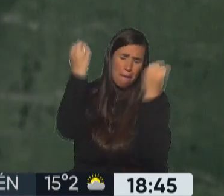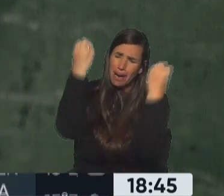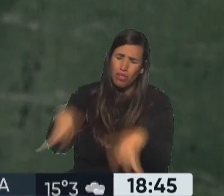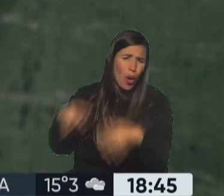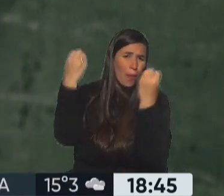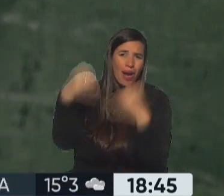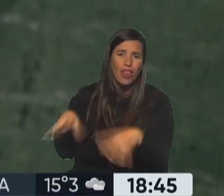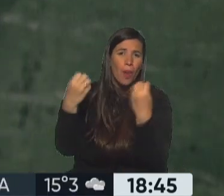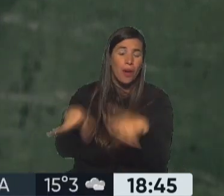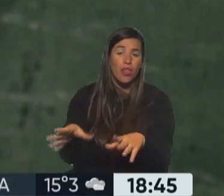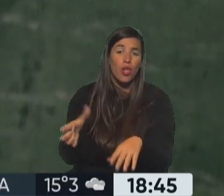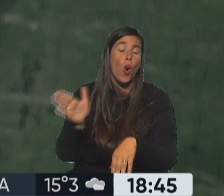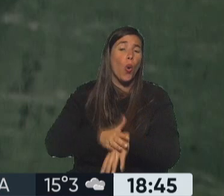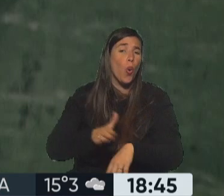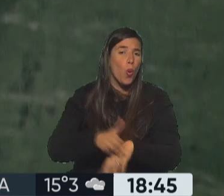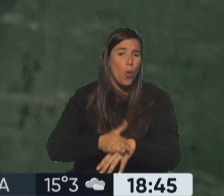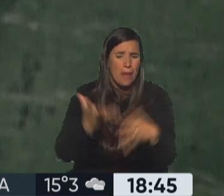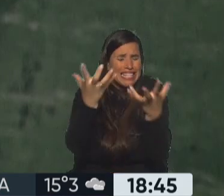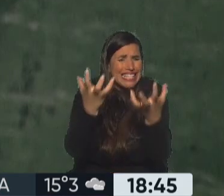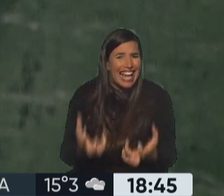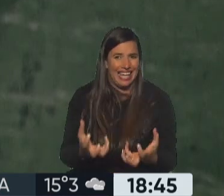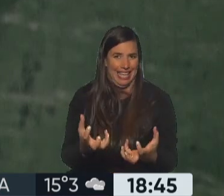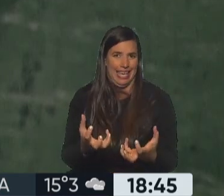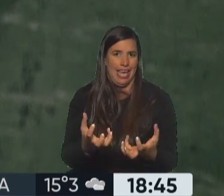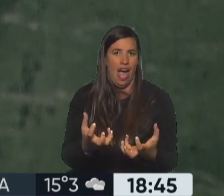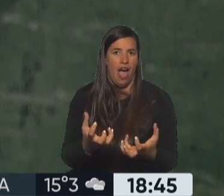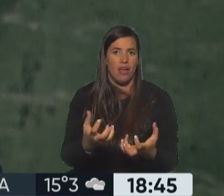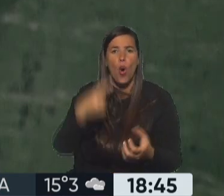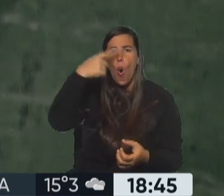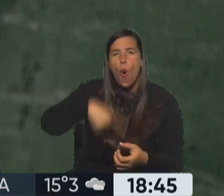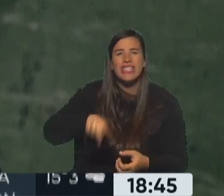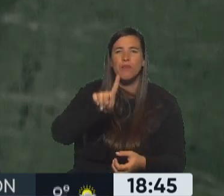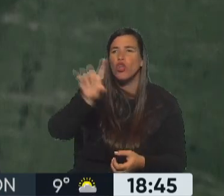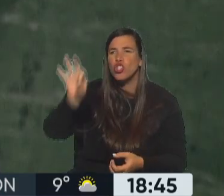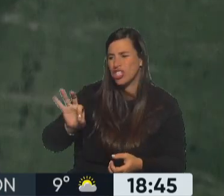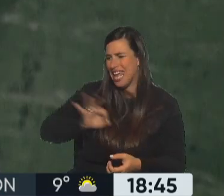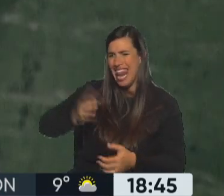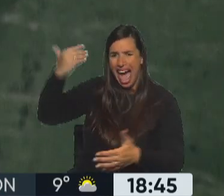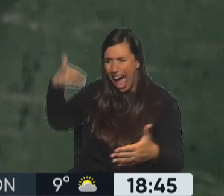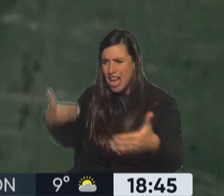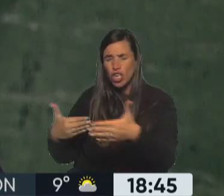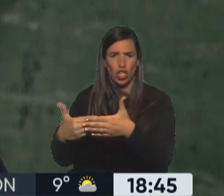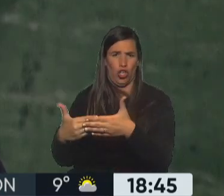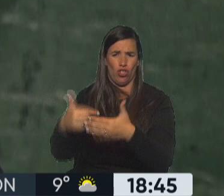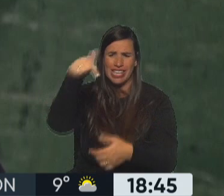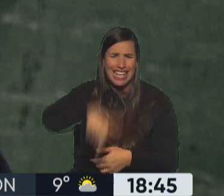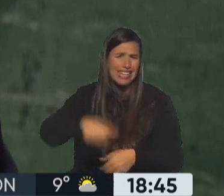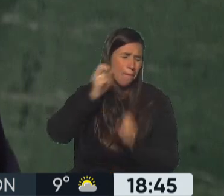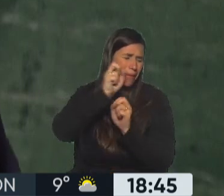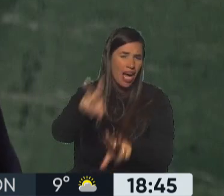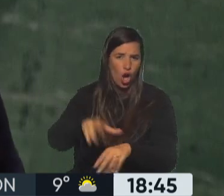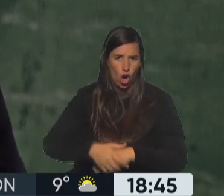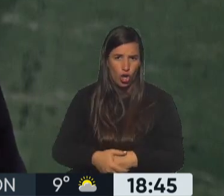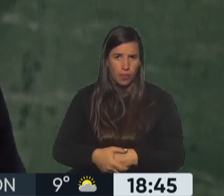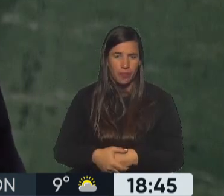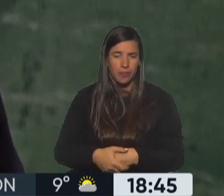debido a la peor sequía de los últimos 100 años. Quedaron pulverizados, nada más y nada menos, que